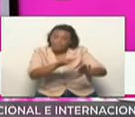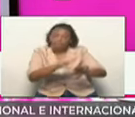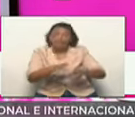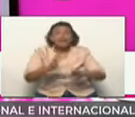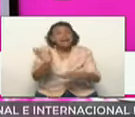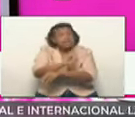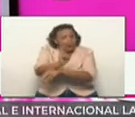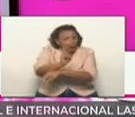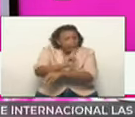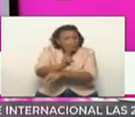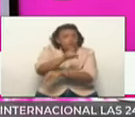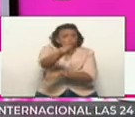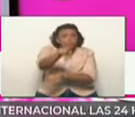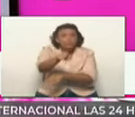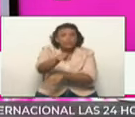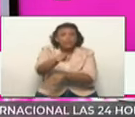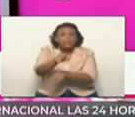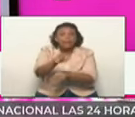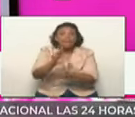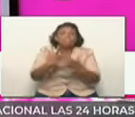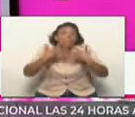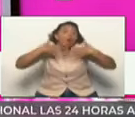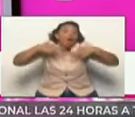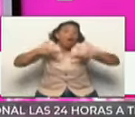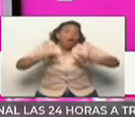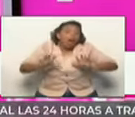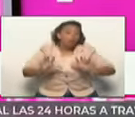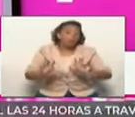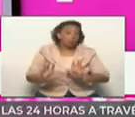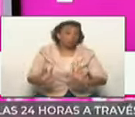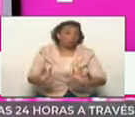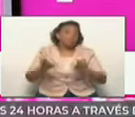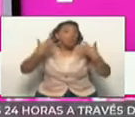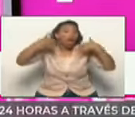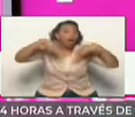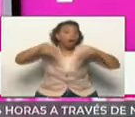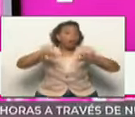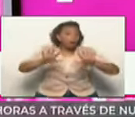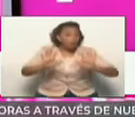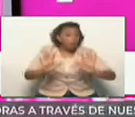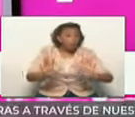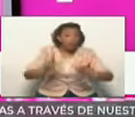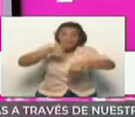rapidito, usted colocó por ahora en el comunicado